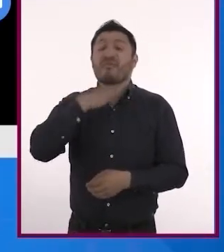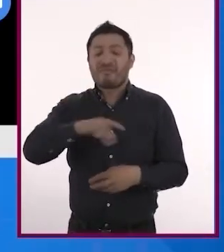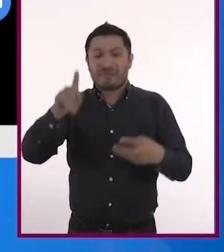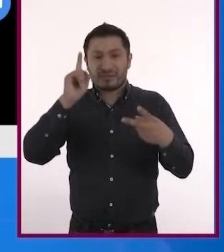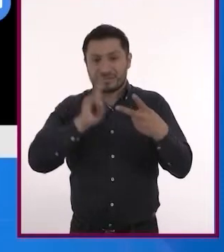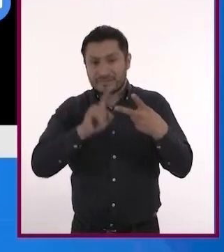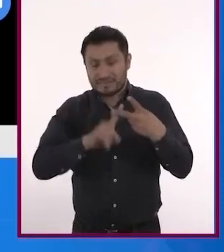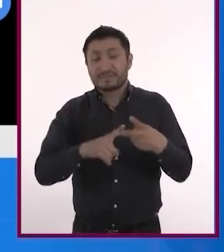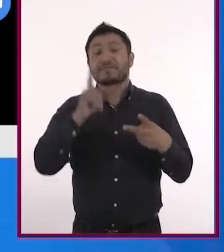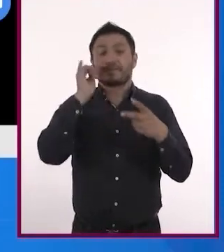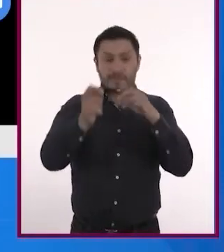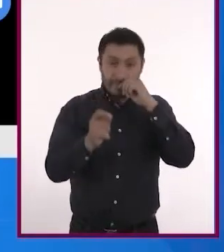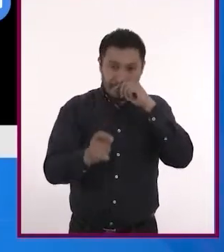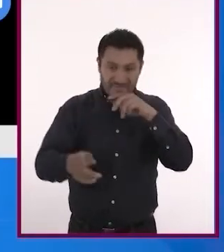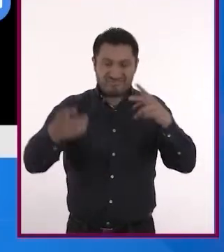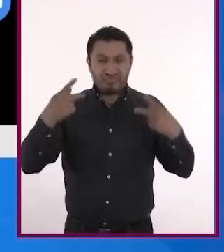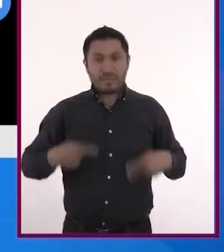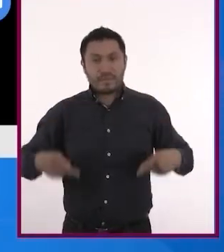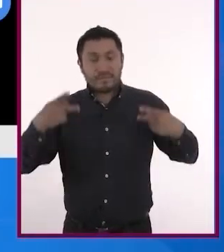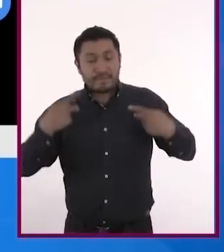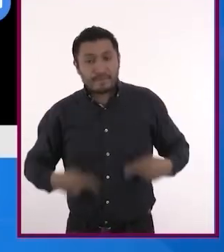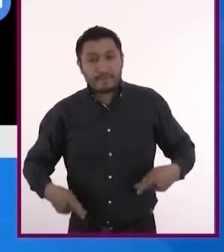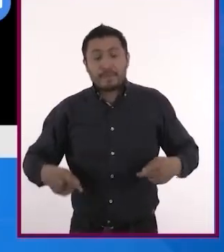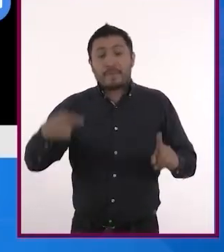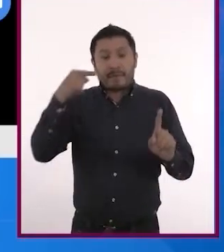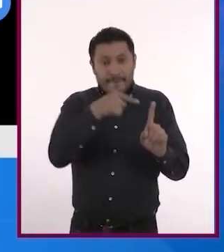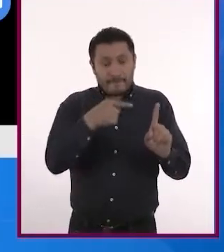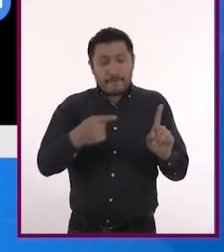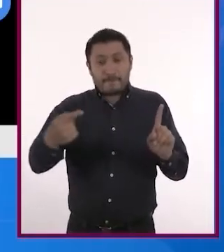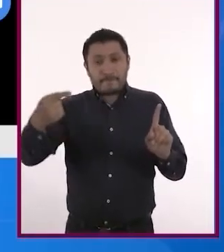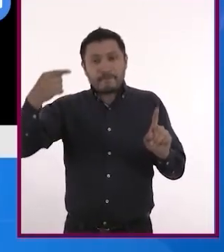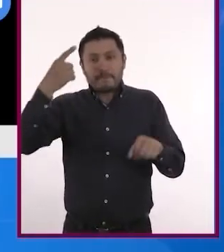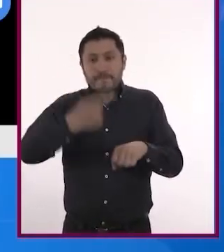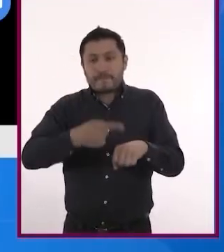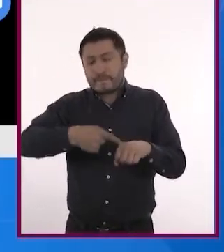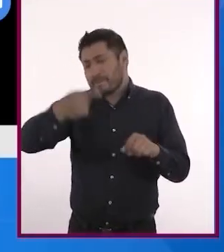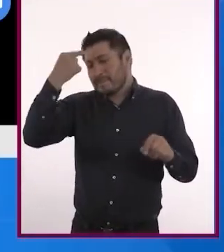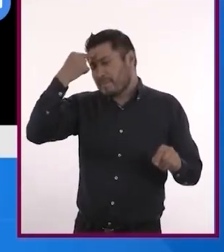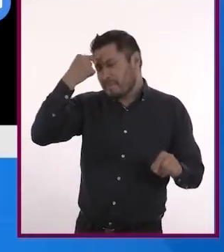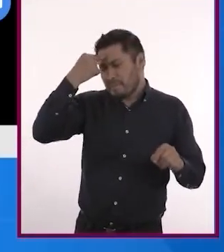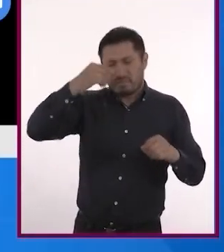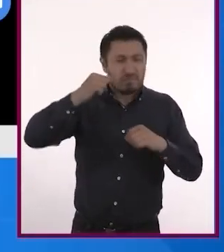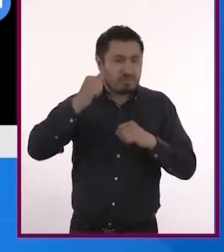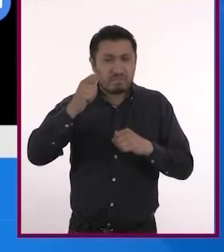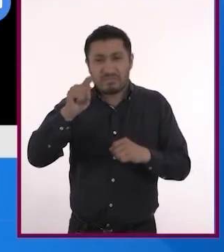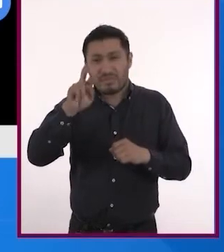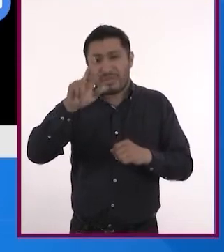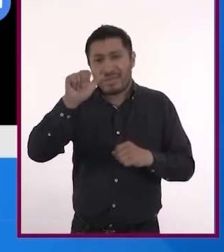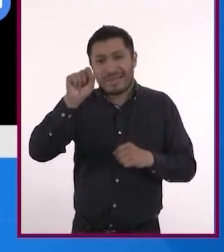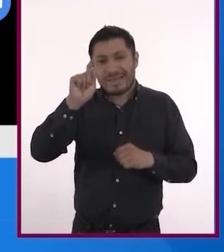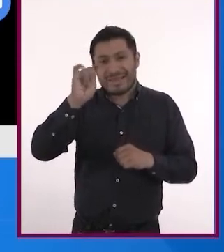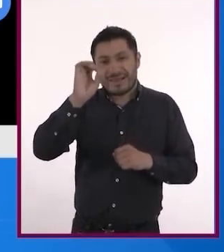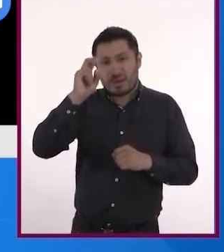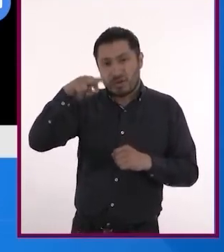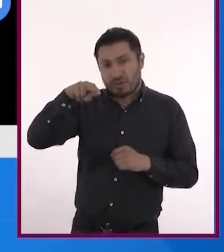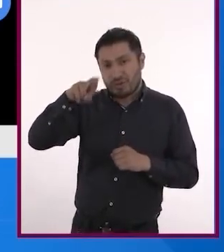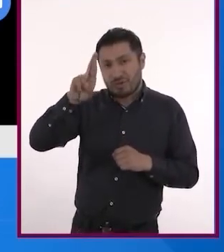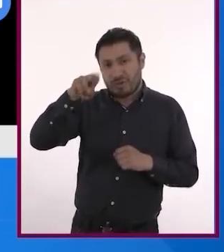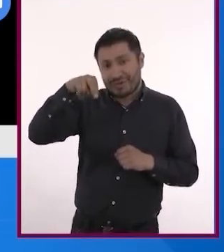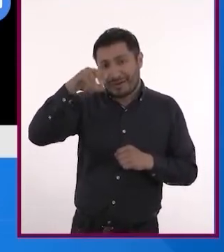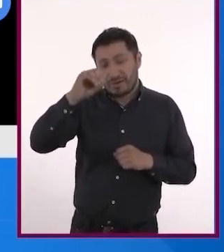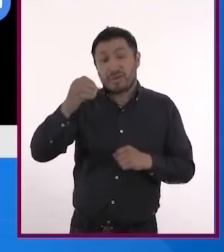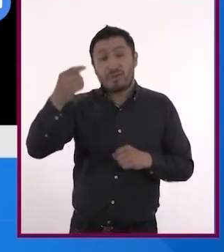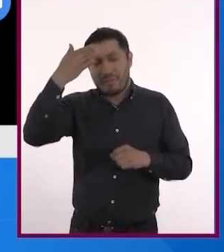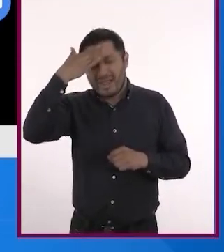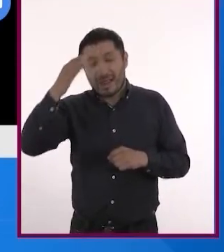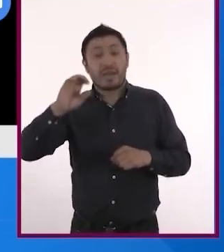las personas que tienen algún padecimiento mental, algún trastorno mental, son personas